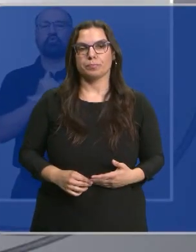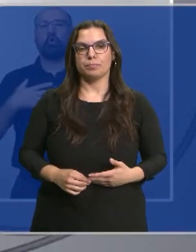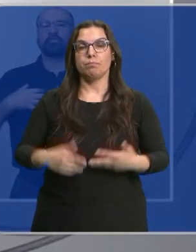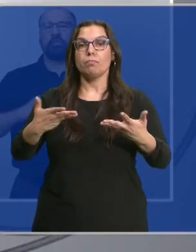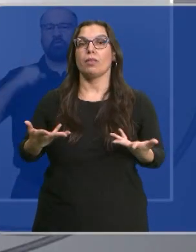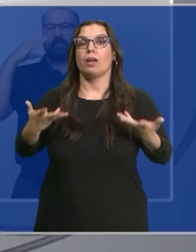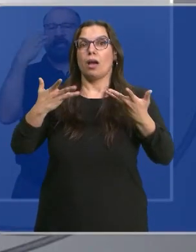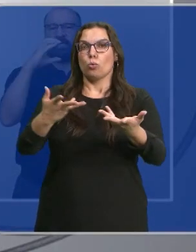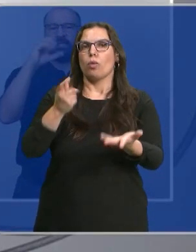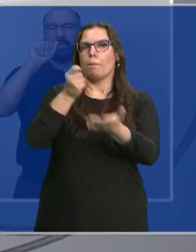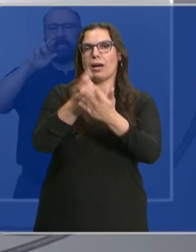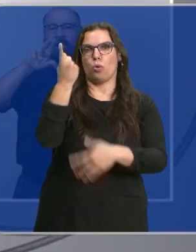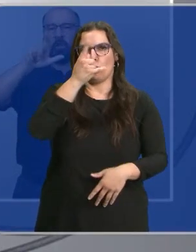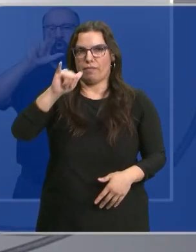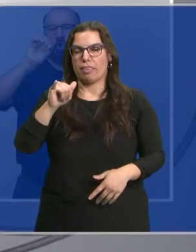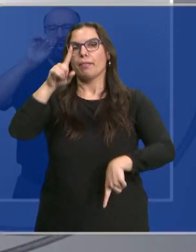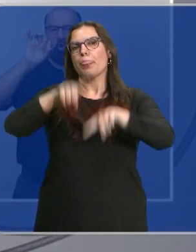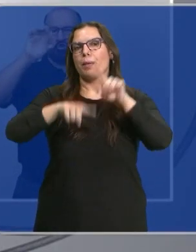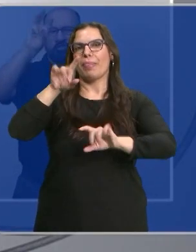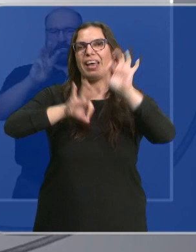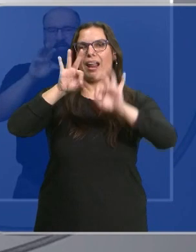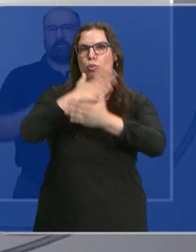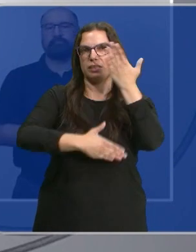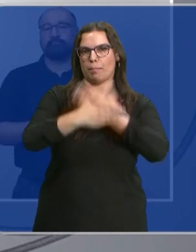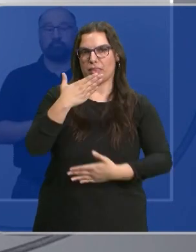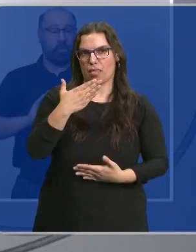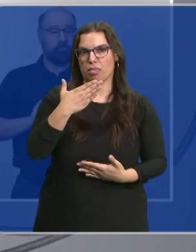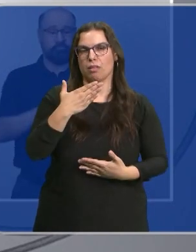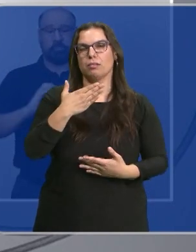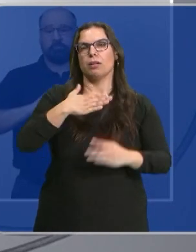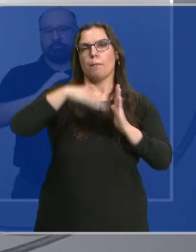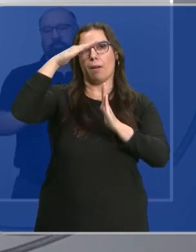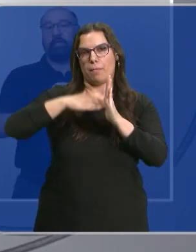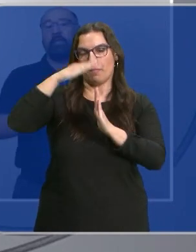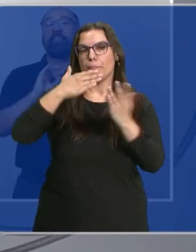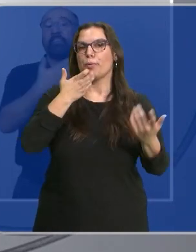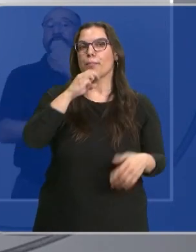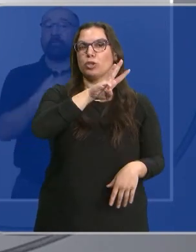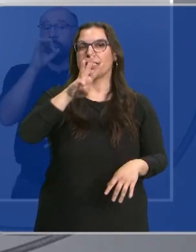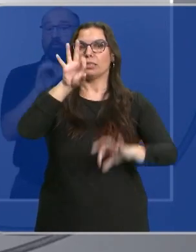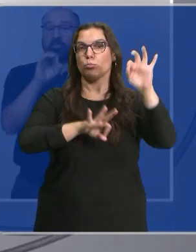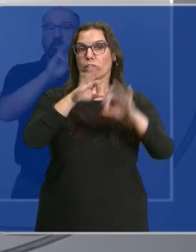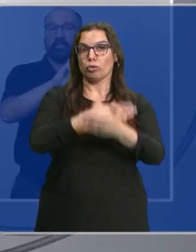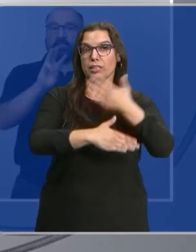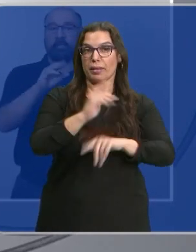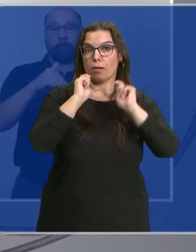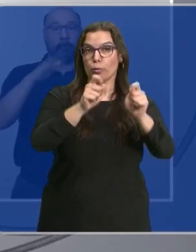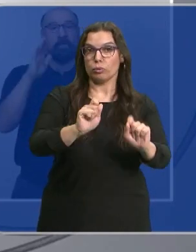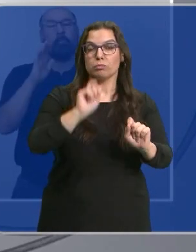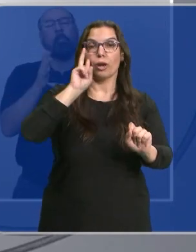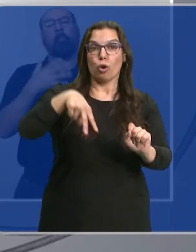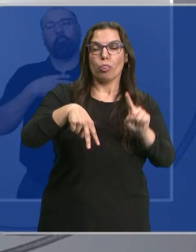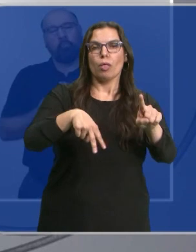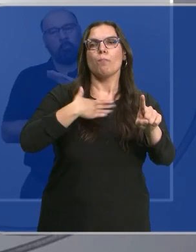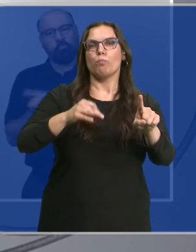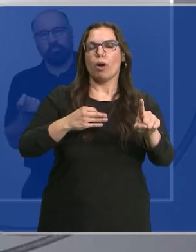La ayuda es un pago único y varía en función del grado de discapacidad y, por ejemplo, una persona con un 33% de discapacidad podrá